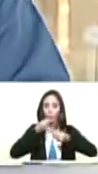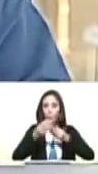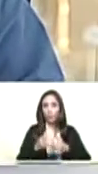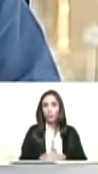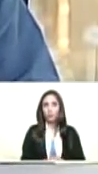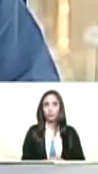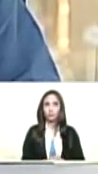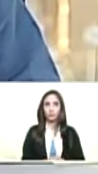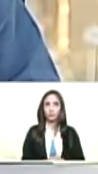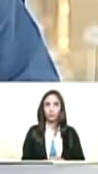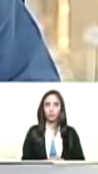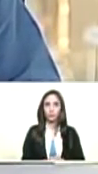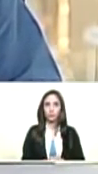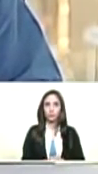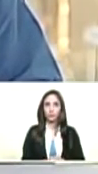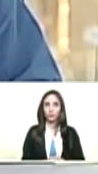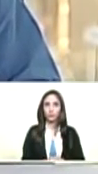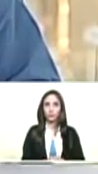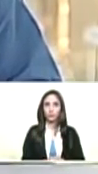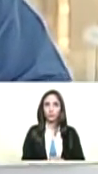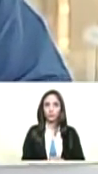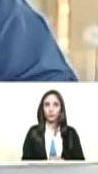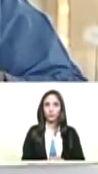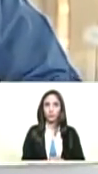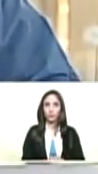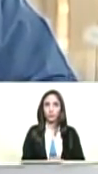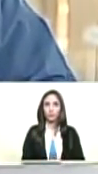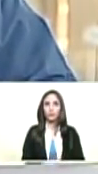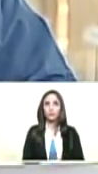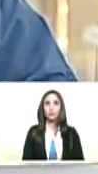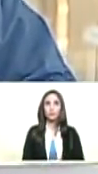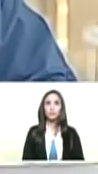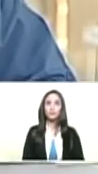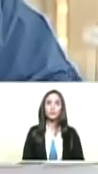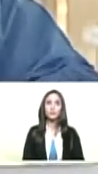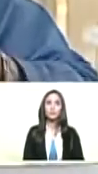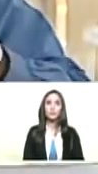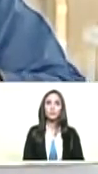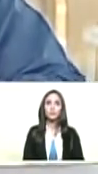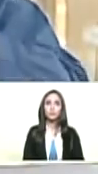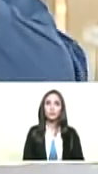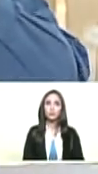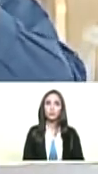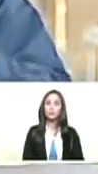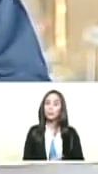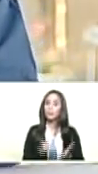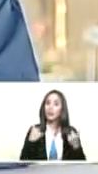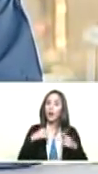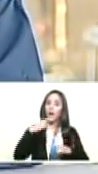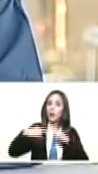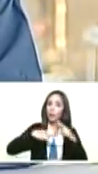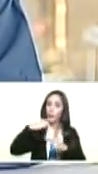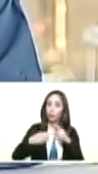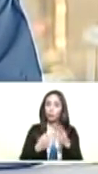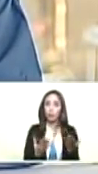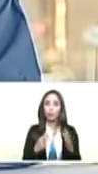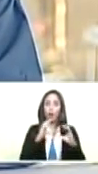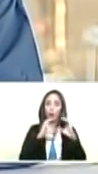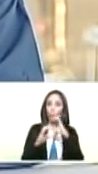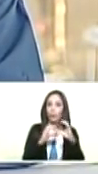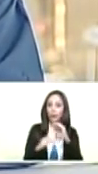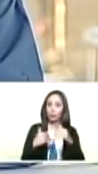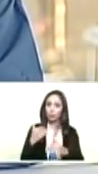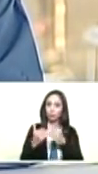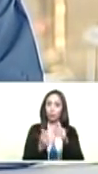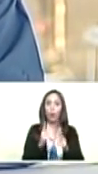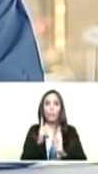vivos. Tenemos que lograr que los CLAP, como yo lo planteé hace un año, hagan una revolución comunicacional desde lo productivo,